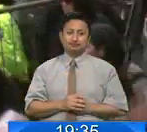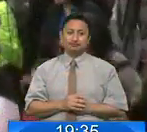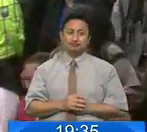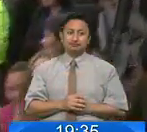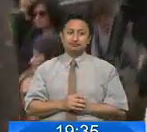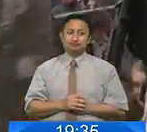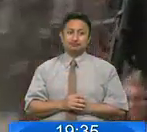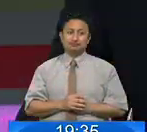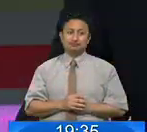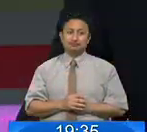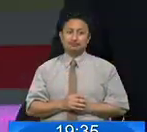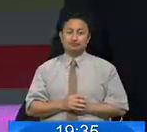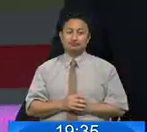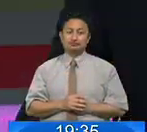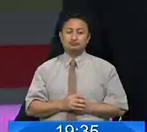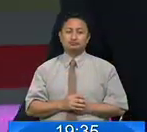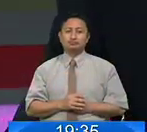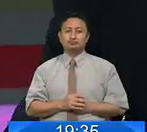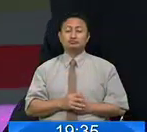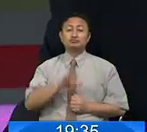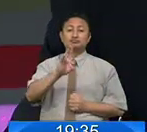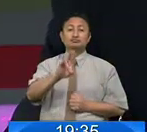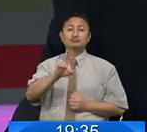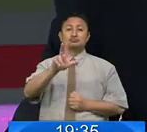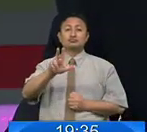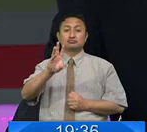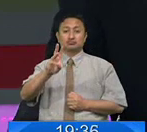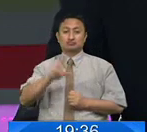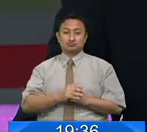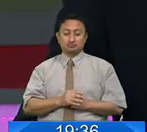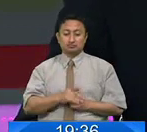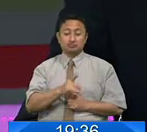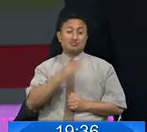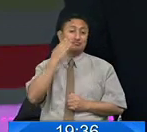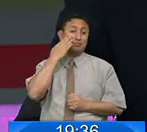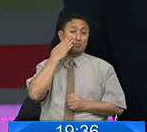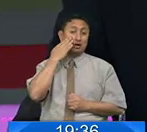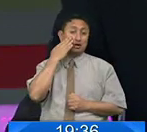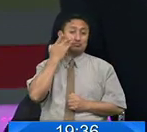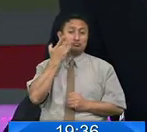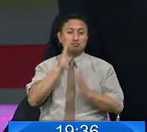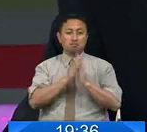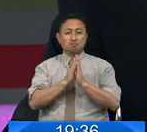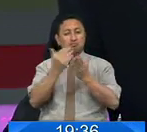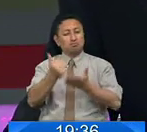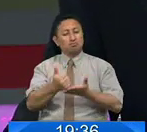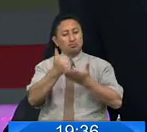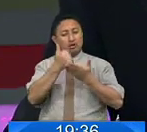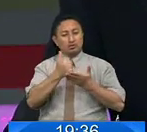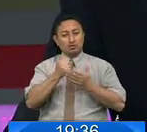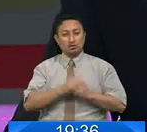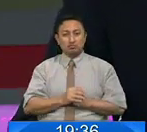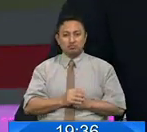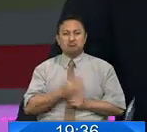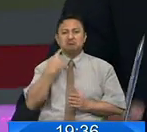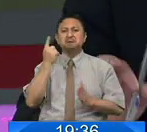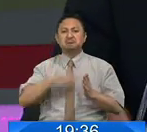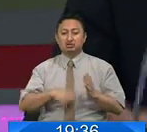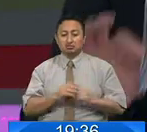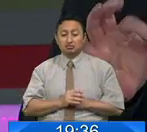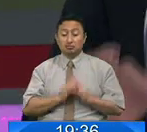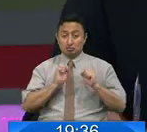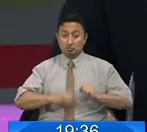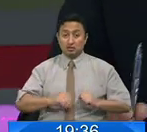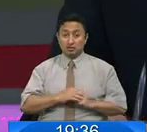vintimilla 736 en la noche una madre de familia solicita ayuda a amigos para que para